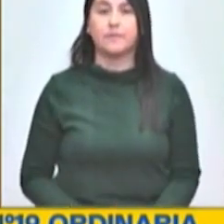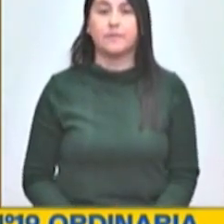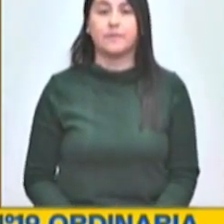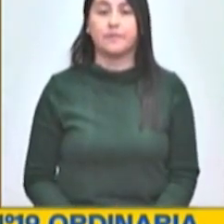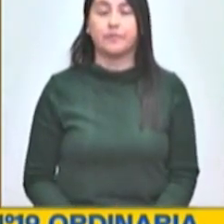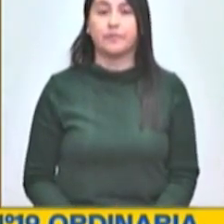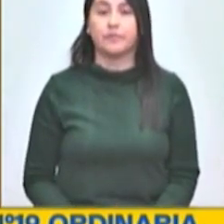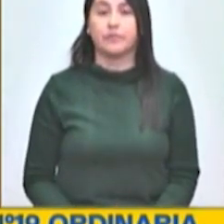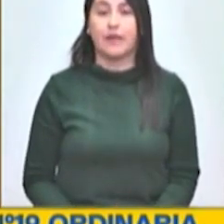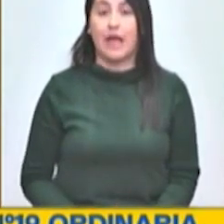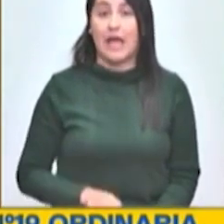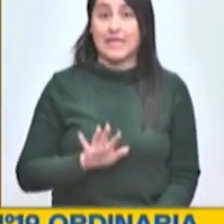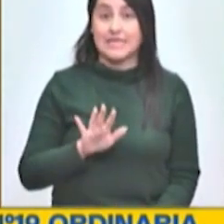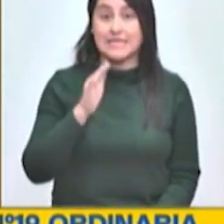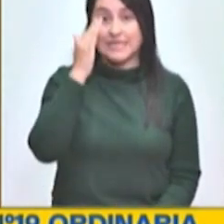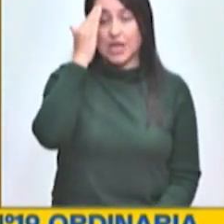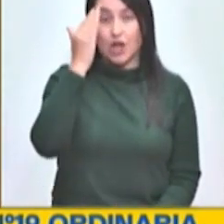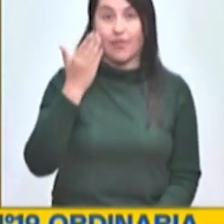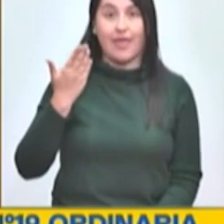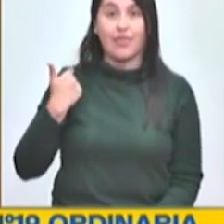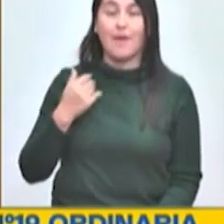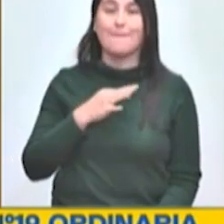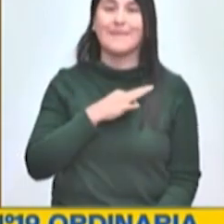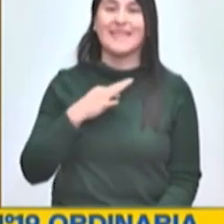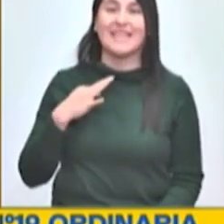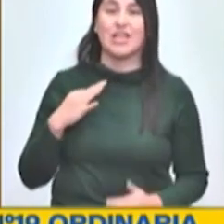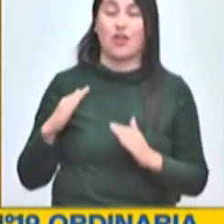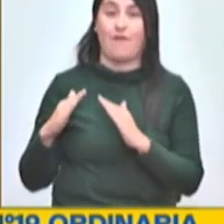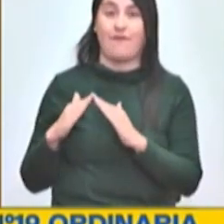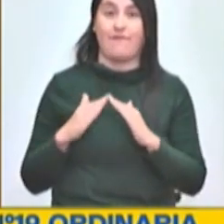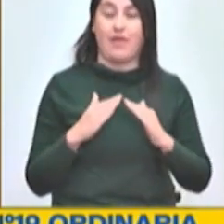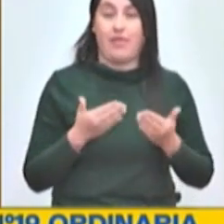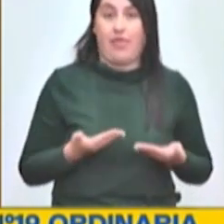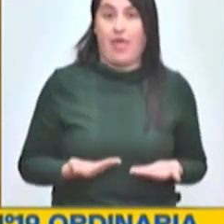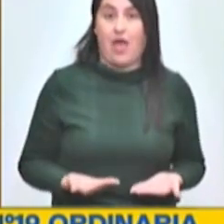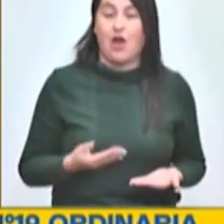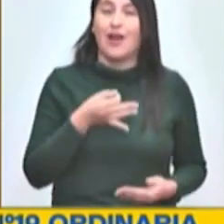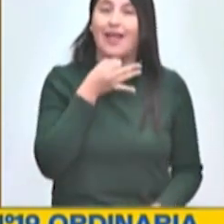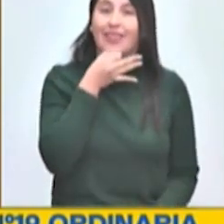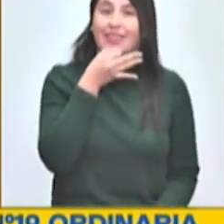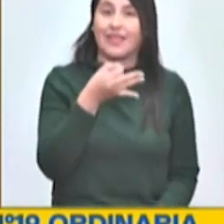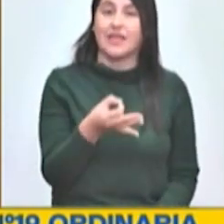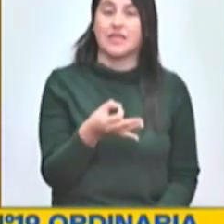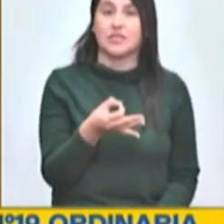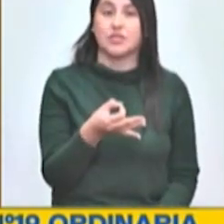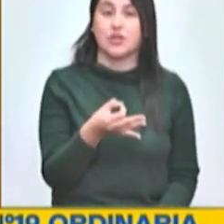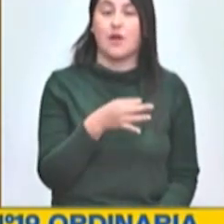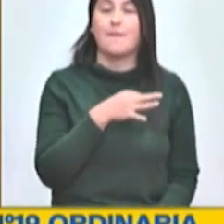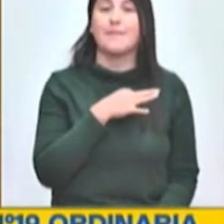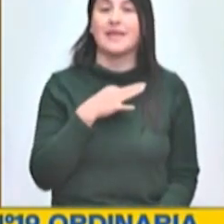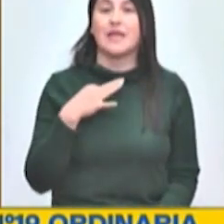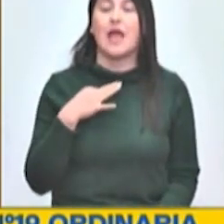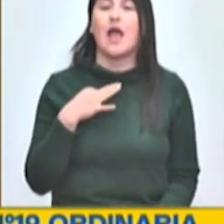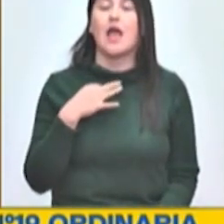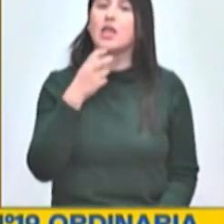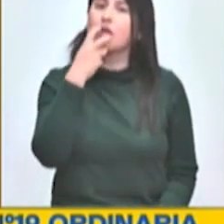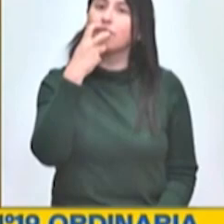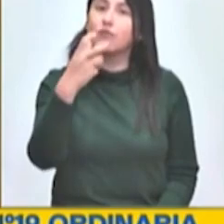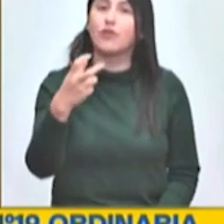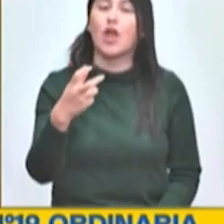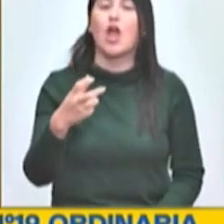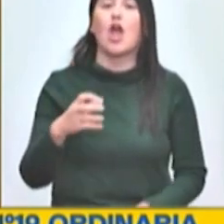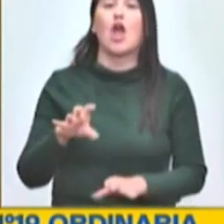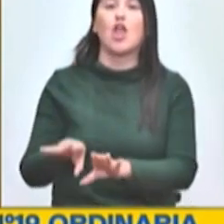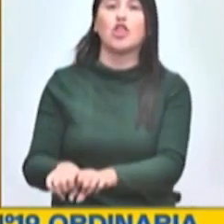recientemente hace cinco días atrás el ministro de vivienda actual señalaba ministro de la vivienda alza la voz tras la toma